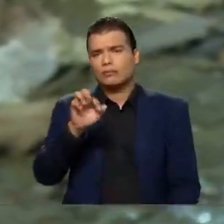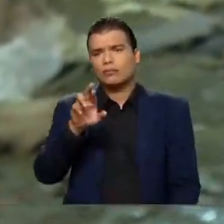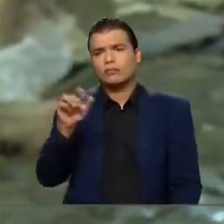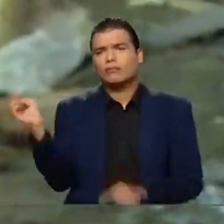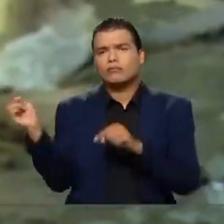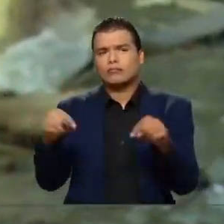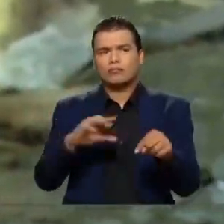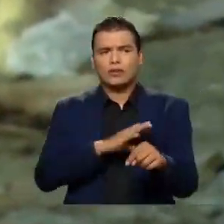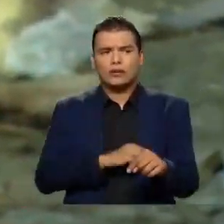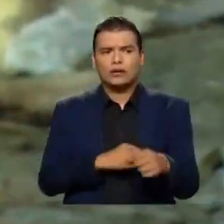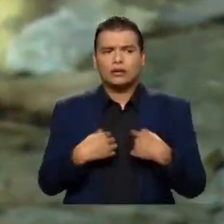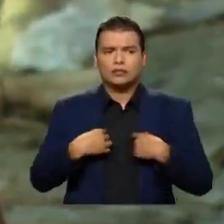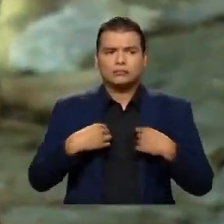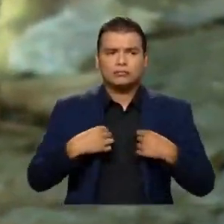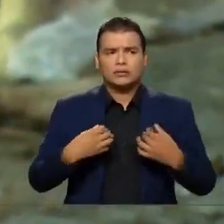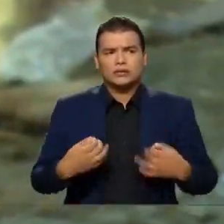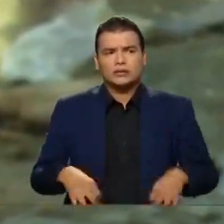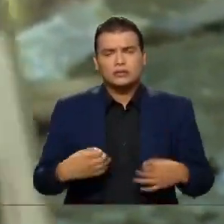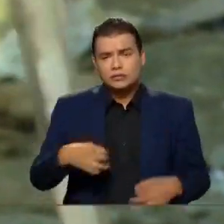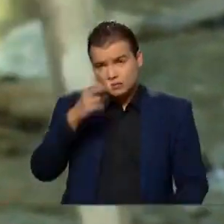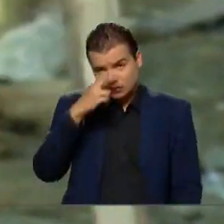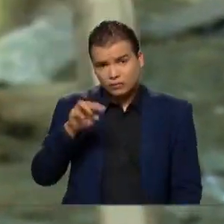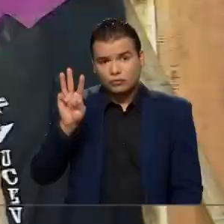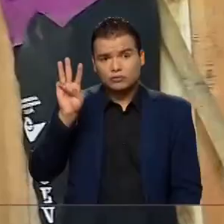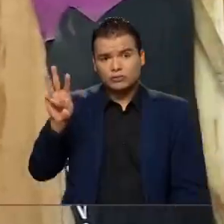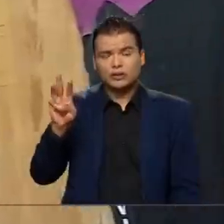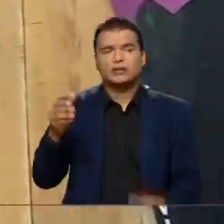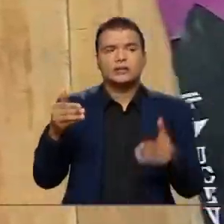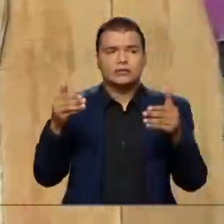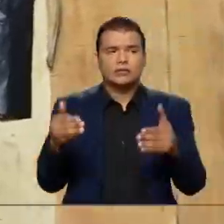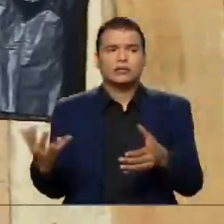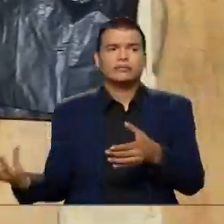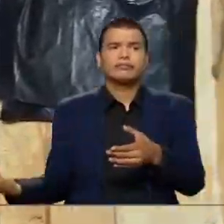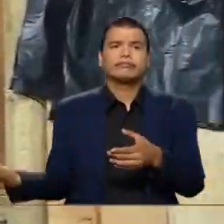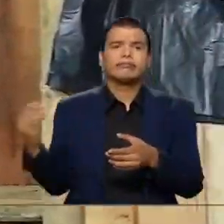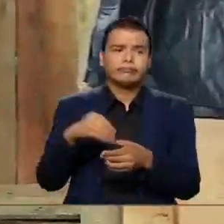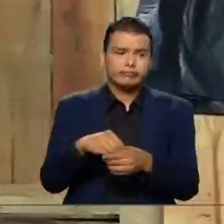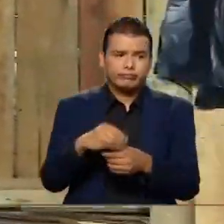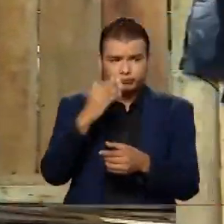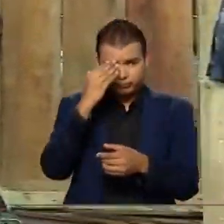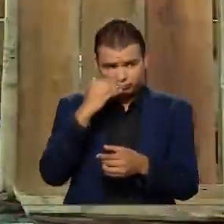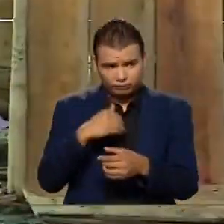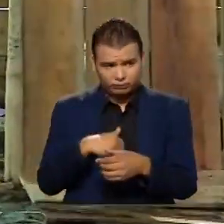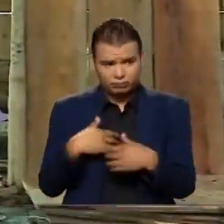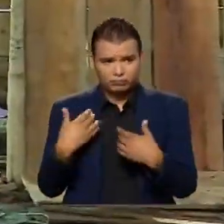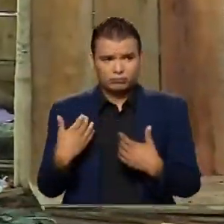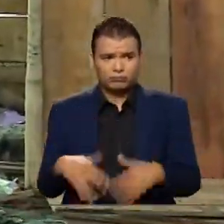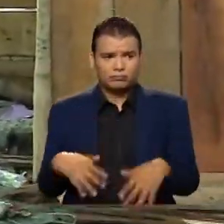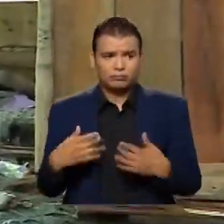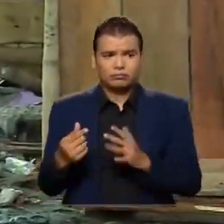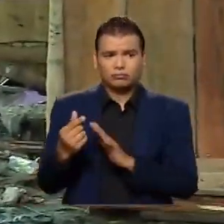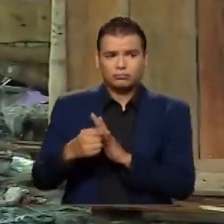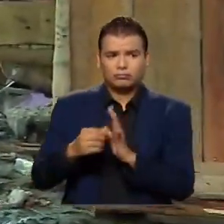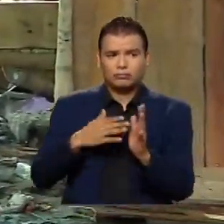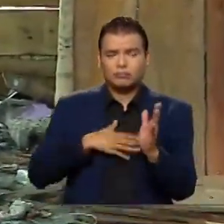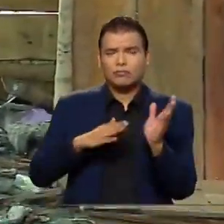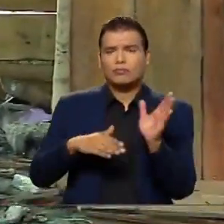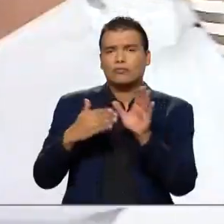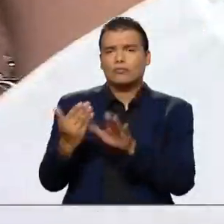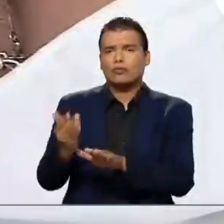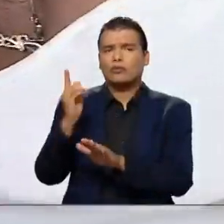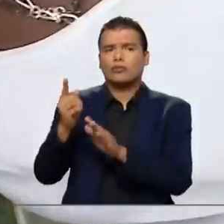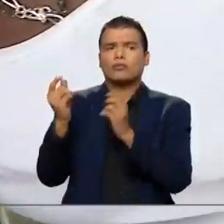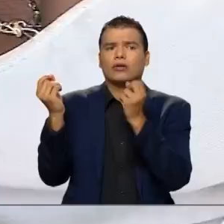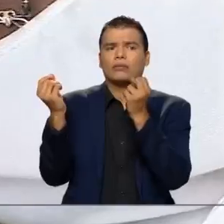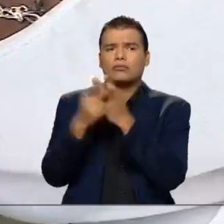Cali con lo que traía puesto, y tres hijos en condición de discapacidad, huyendo de la violencia que le arrebató a su esposo en Buenaventura.